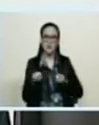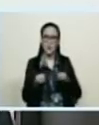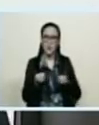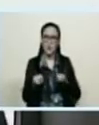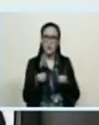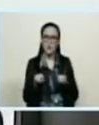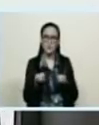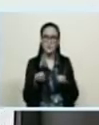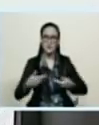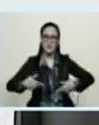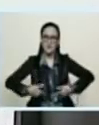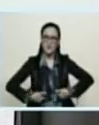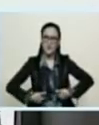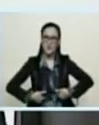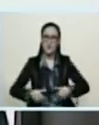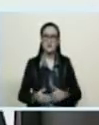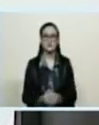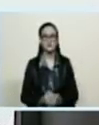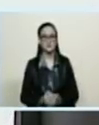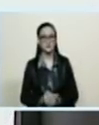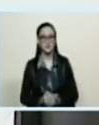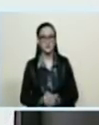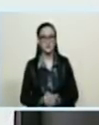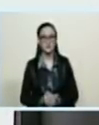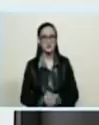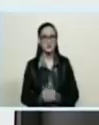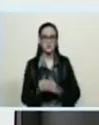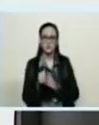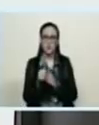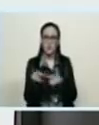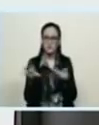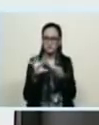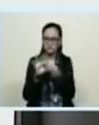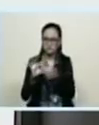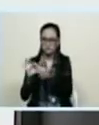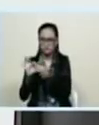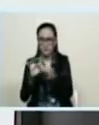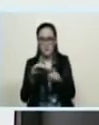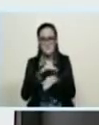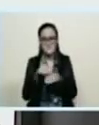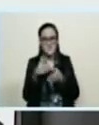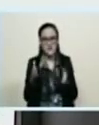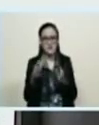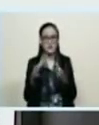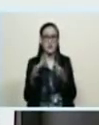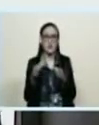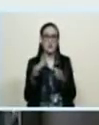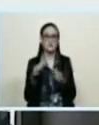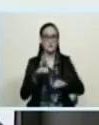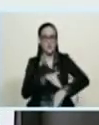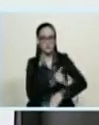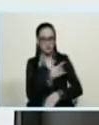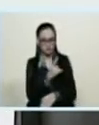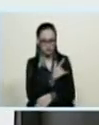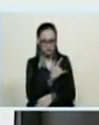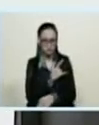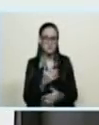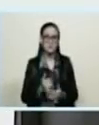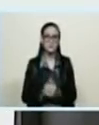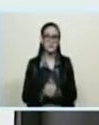económica, un esfuerzo que usted dirige, que se ha venido coordinando con el ministro Ubel Roa, con todo el equipo de